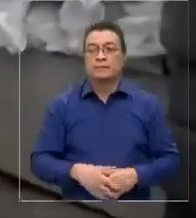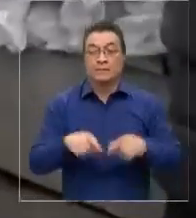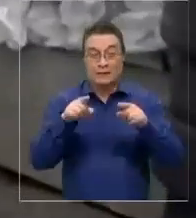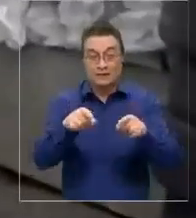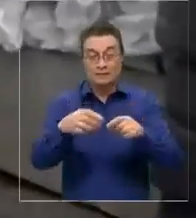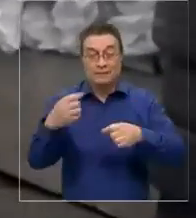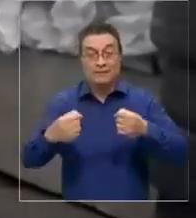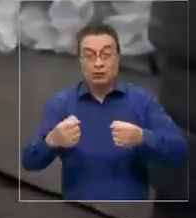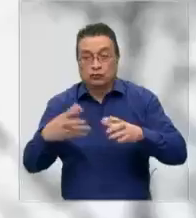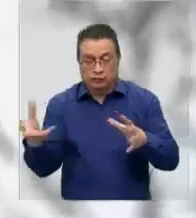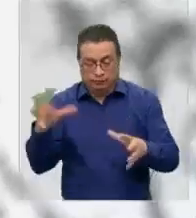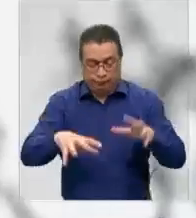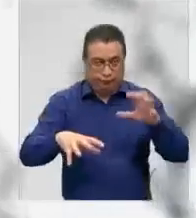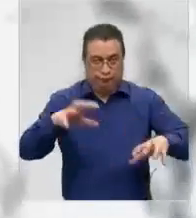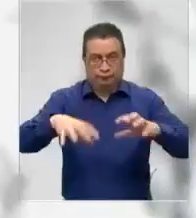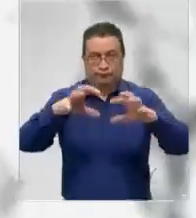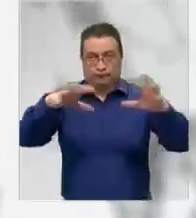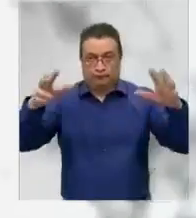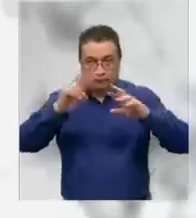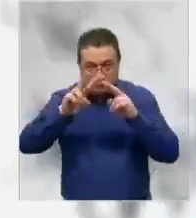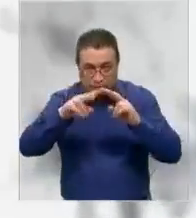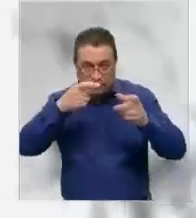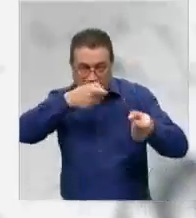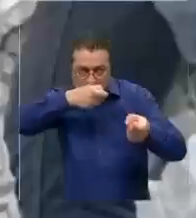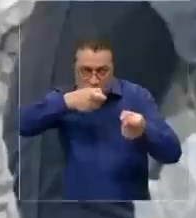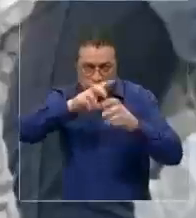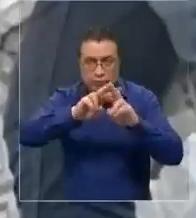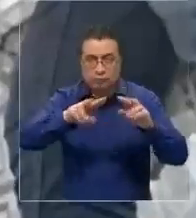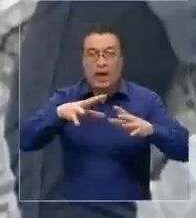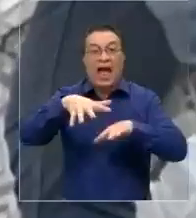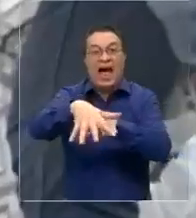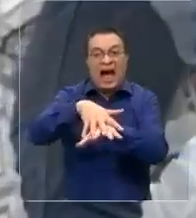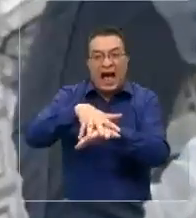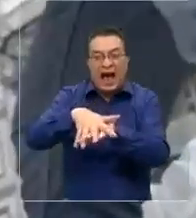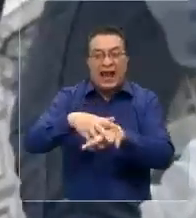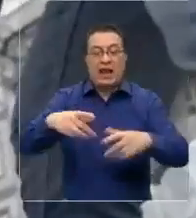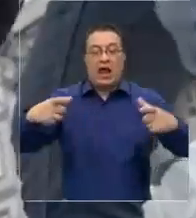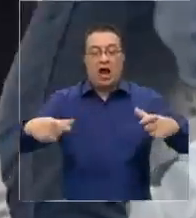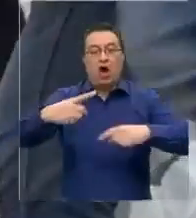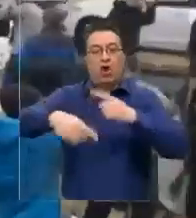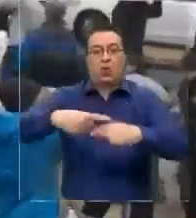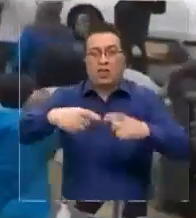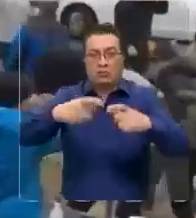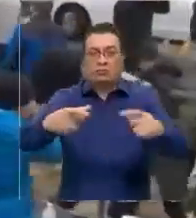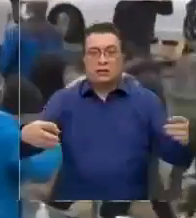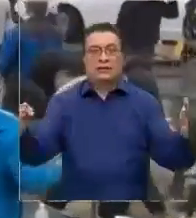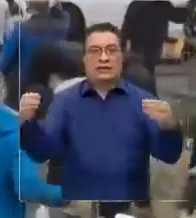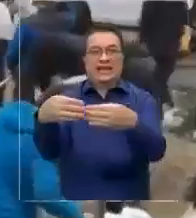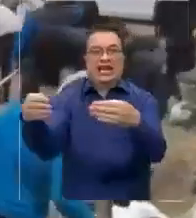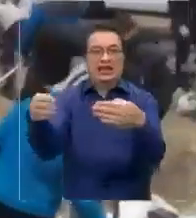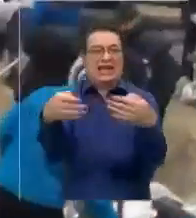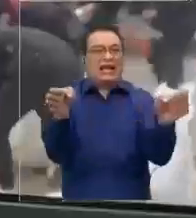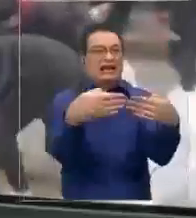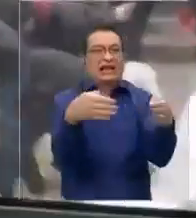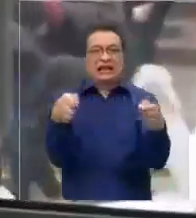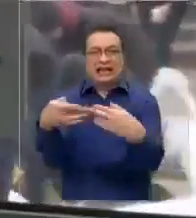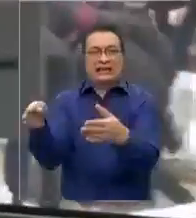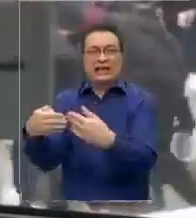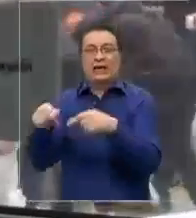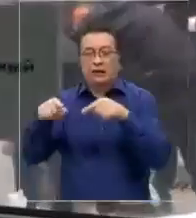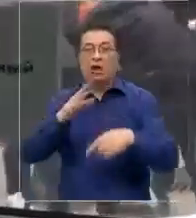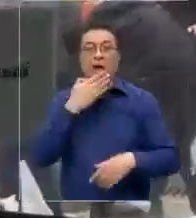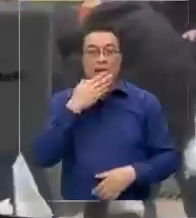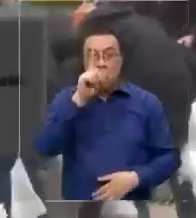los civiles arman sus propias trincheras para protegerse. Con sacos de harina y neumáticos cierran sus barrios. Sistema que utilizan también